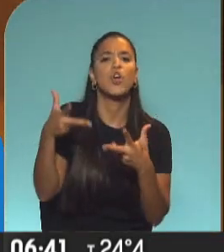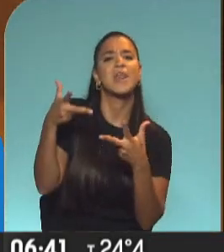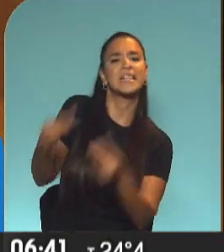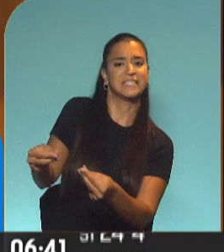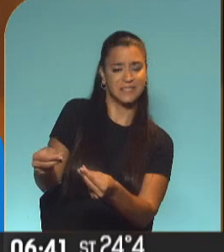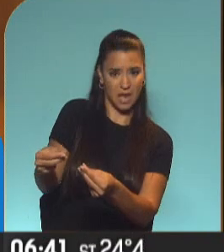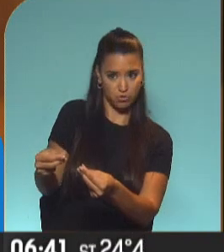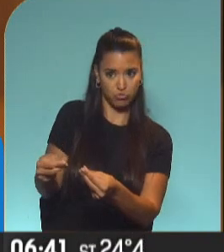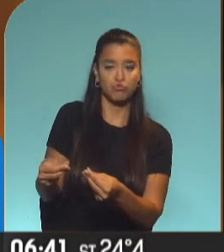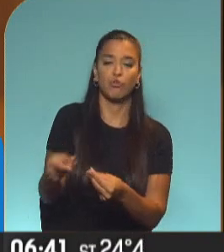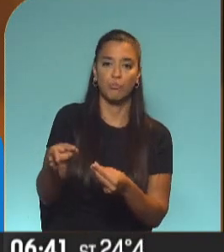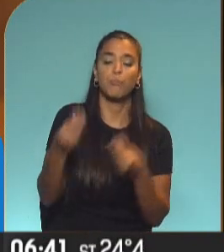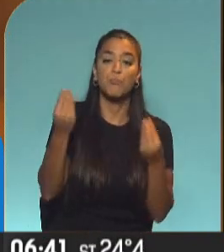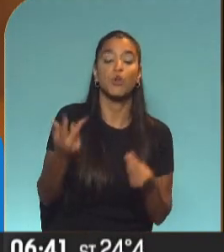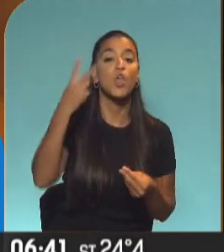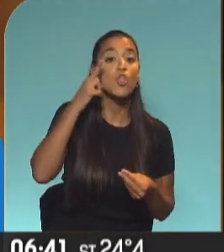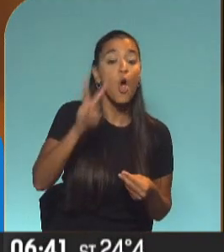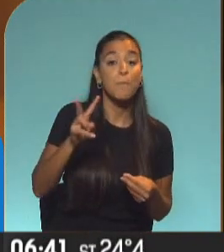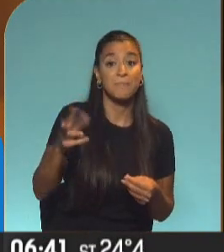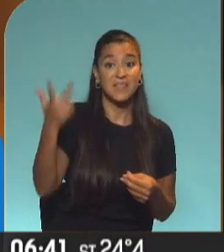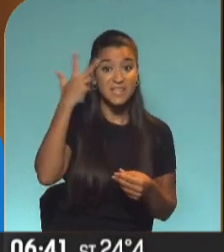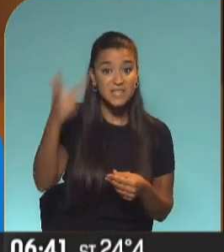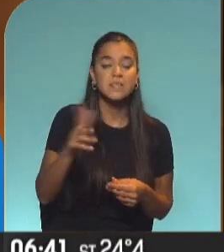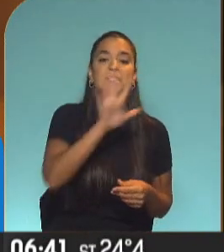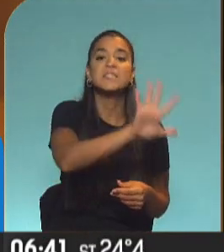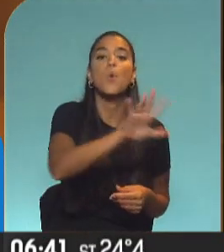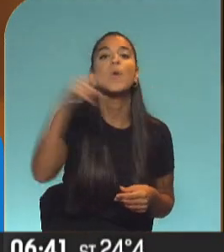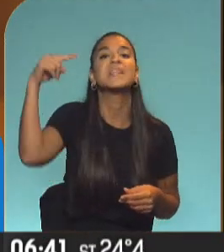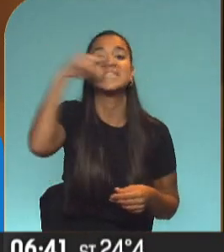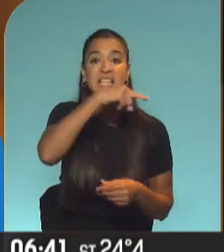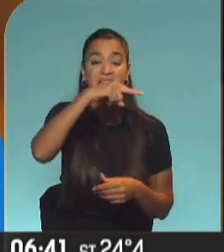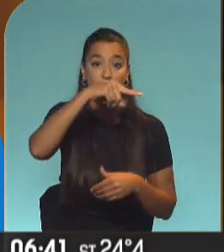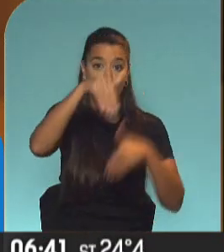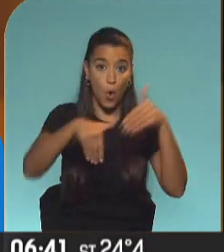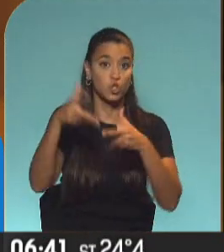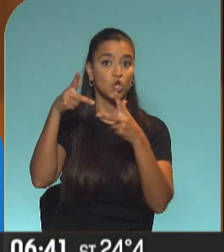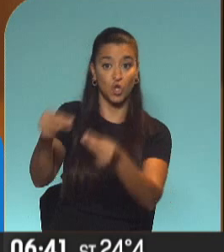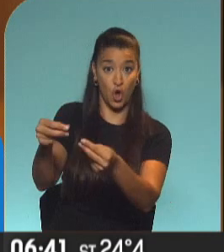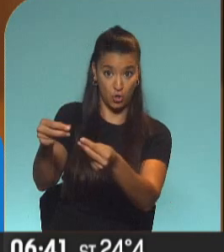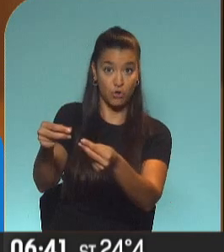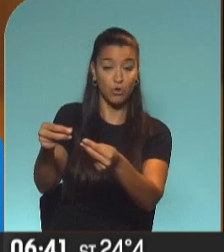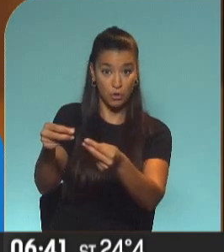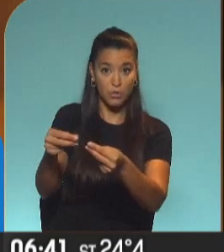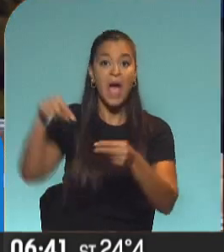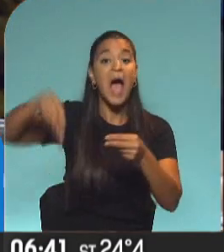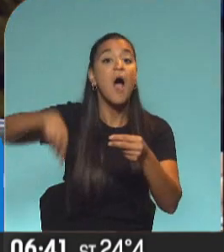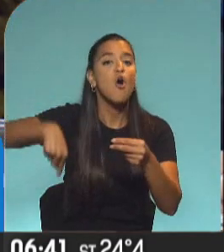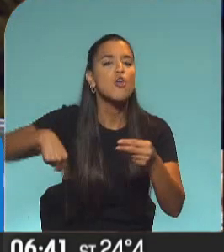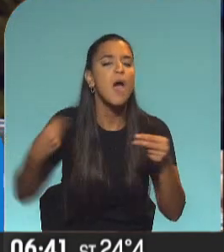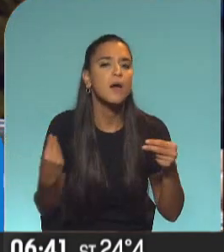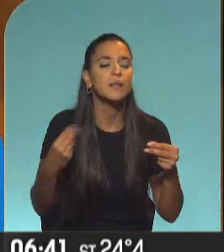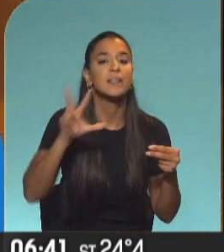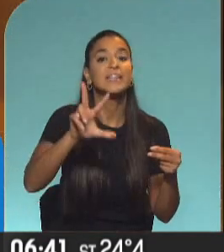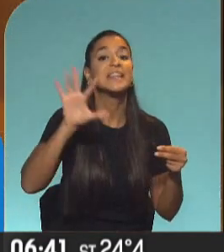al proyecto. ¿Por qué? Porque en el 2018 ingresó con 57 votos en contra. Reiteremos el número de ahora. El número de